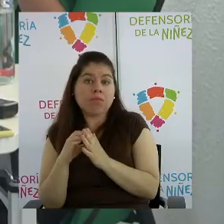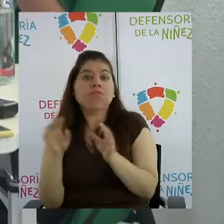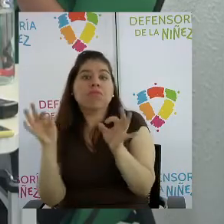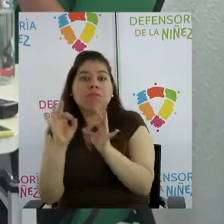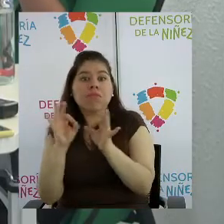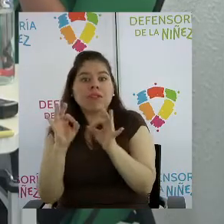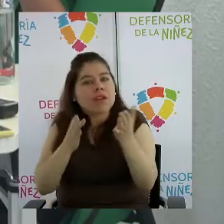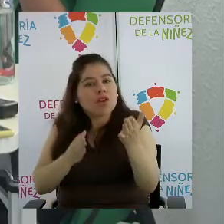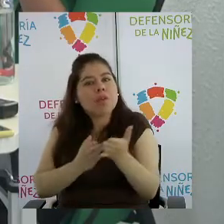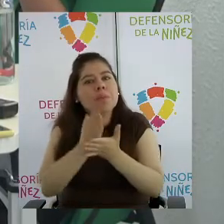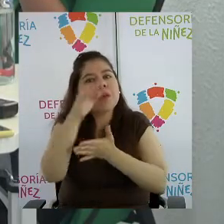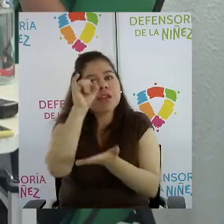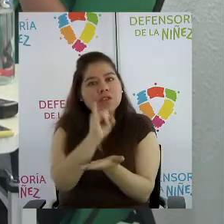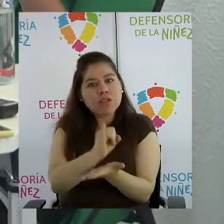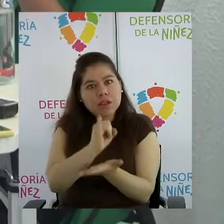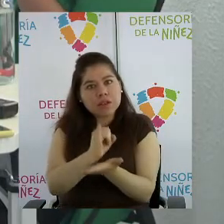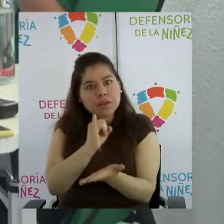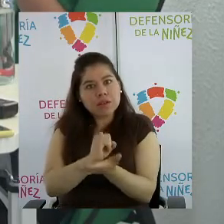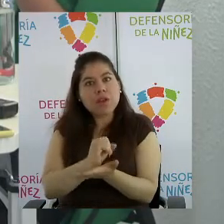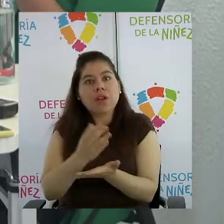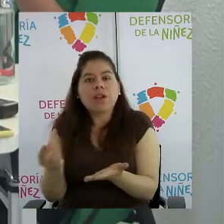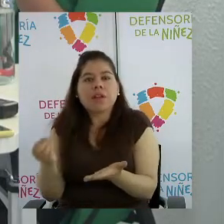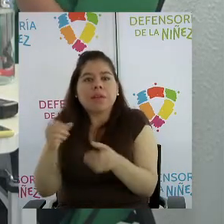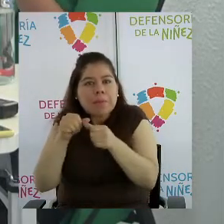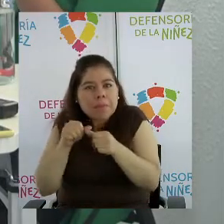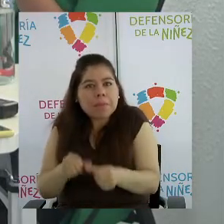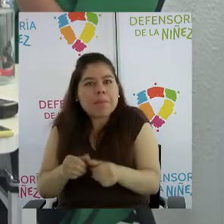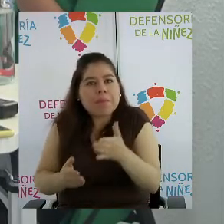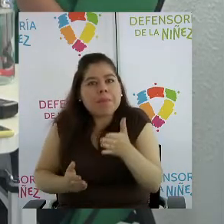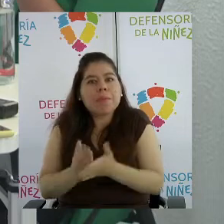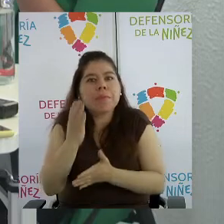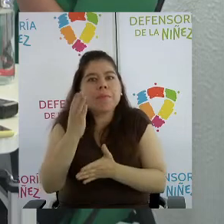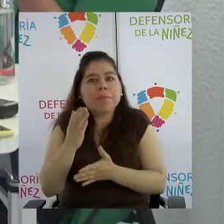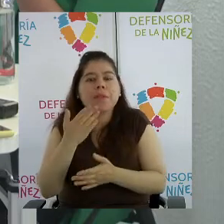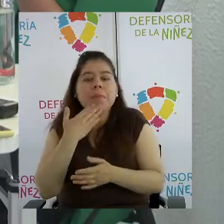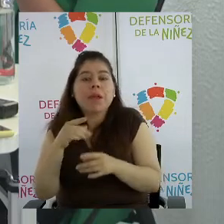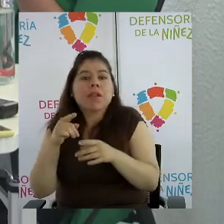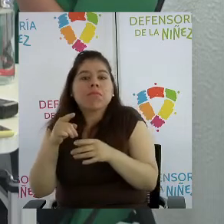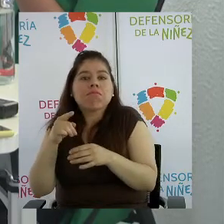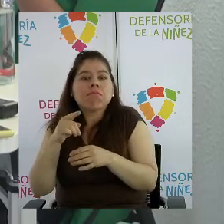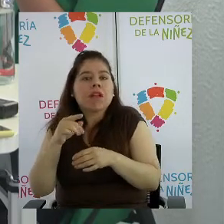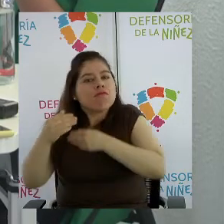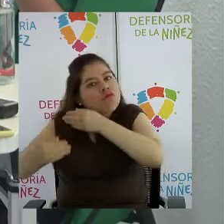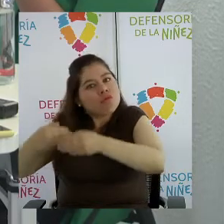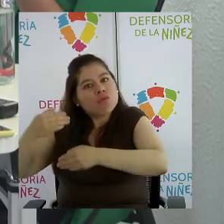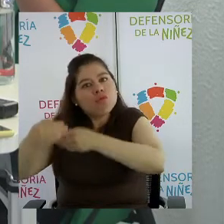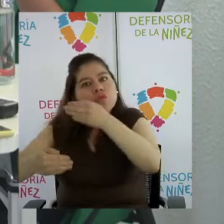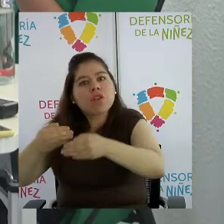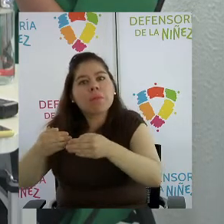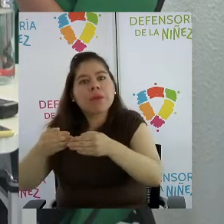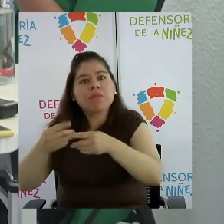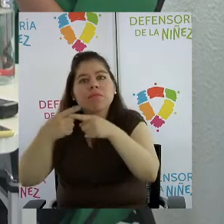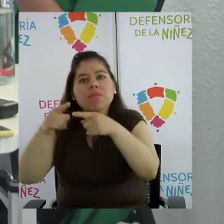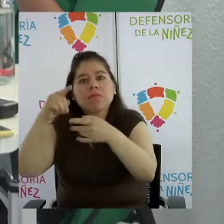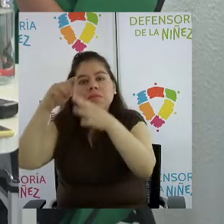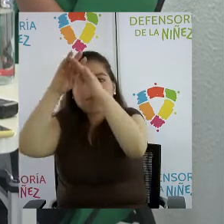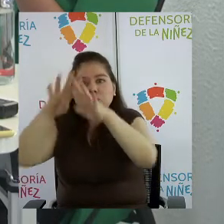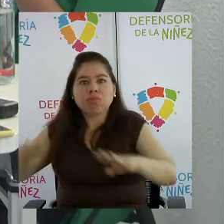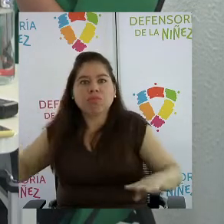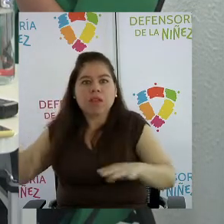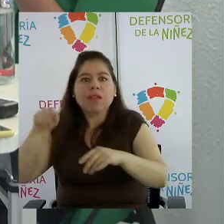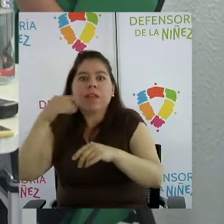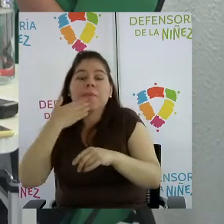nuestra institución, a la instalación de la misma y el funcionamiento que tenemos en términos orgánicos, y luego a la vinculación que hemos tenido con la sociedad civil,